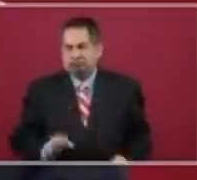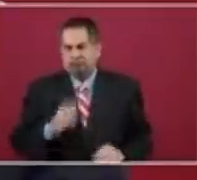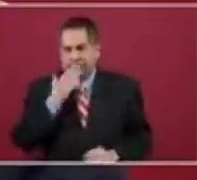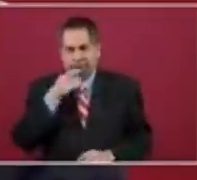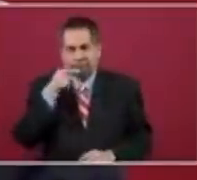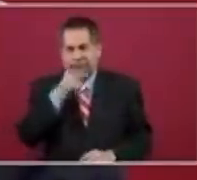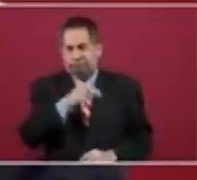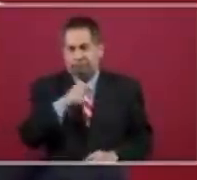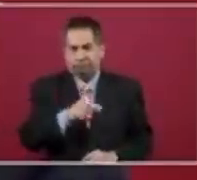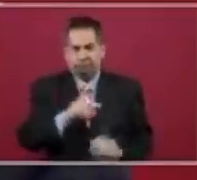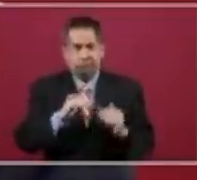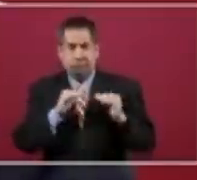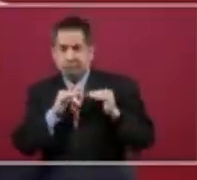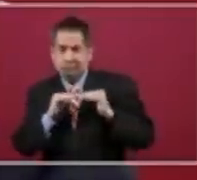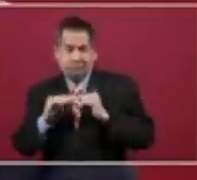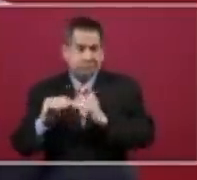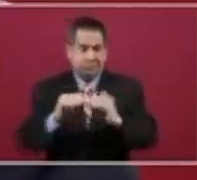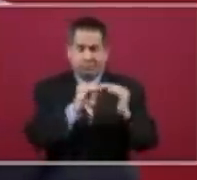Fue unánime.